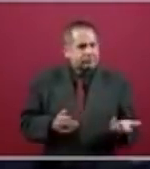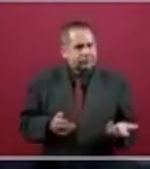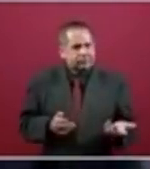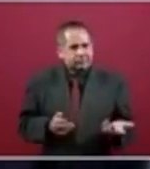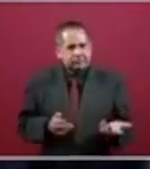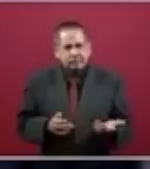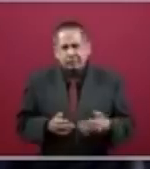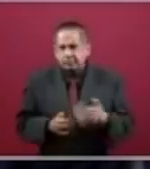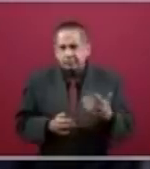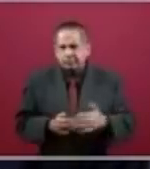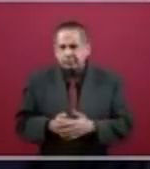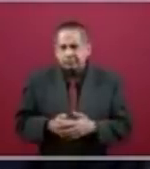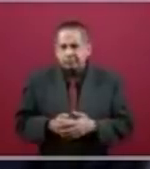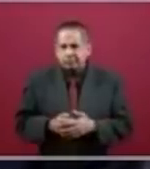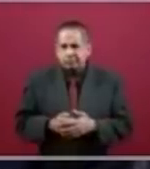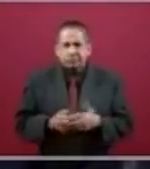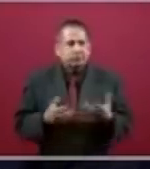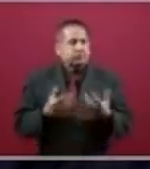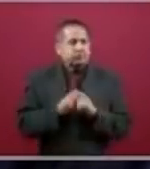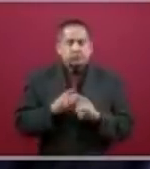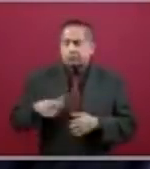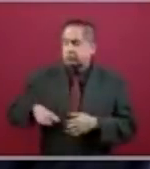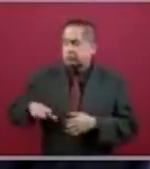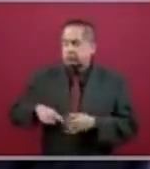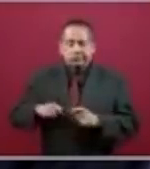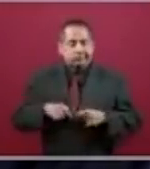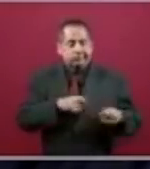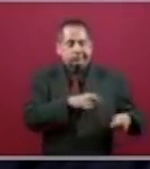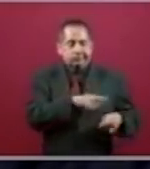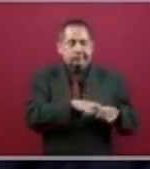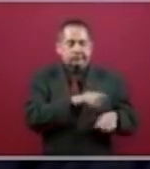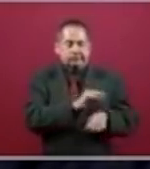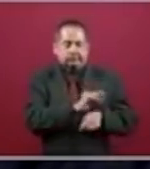a los que estaban en el gobierno conservador,